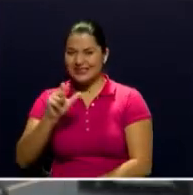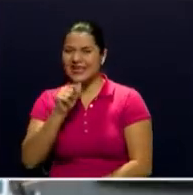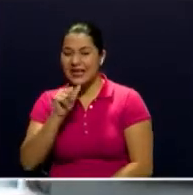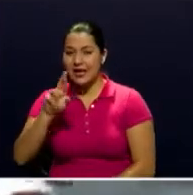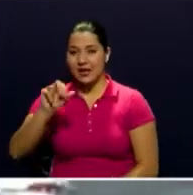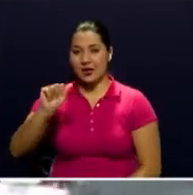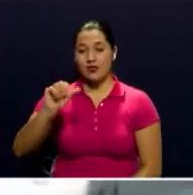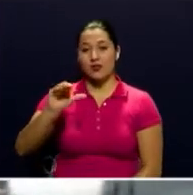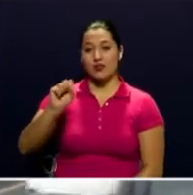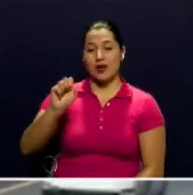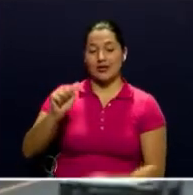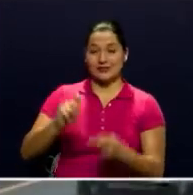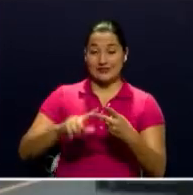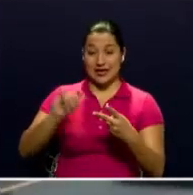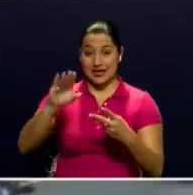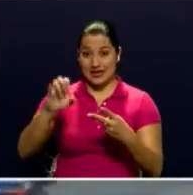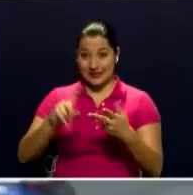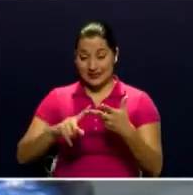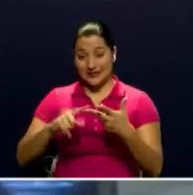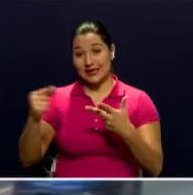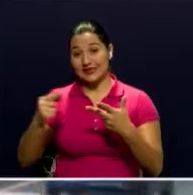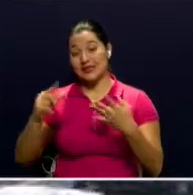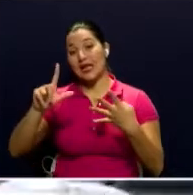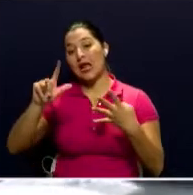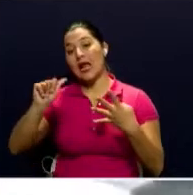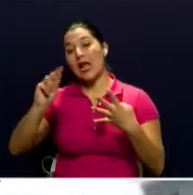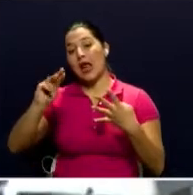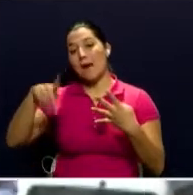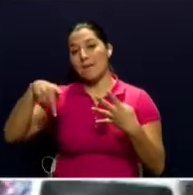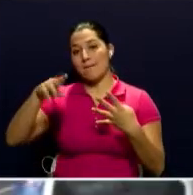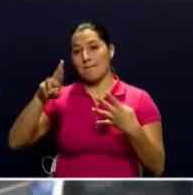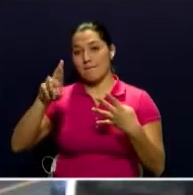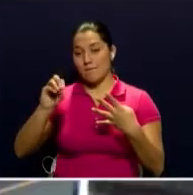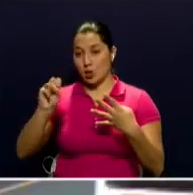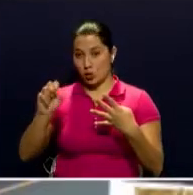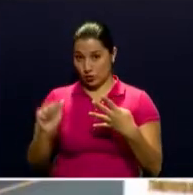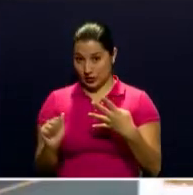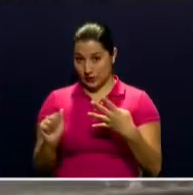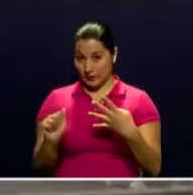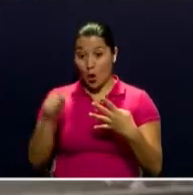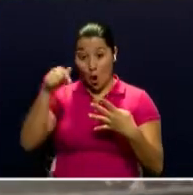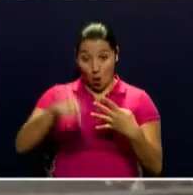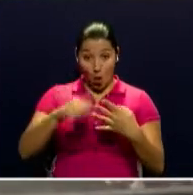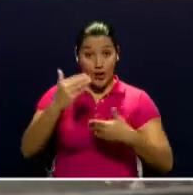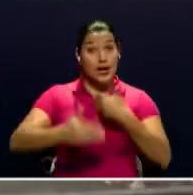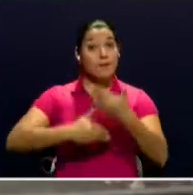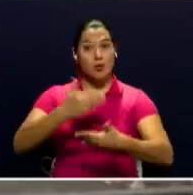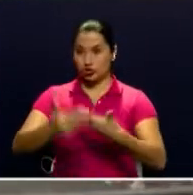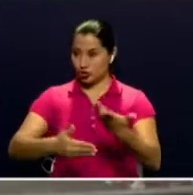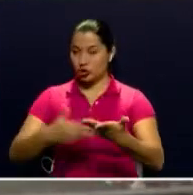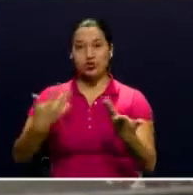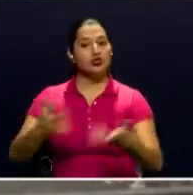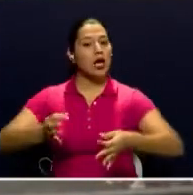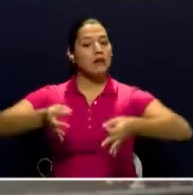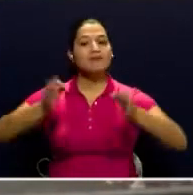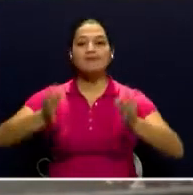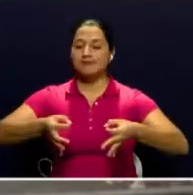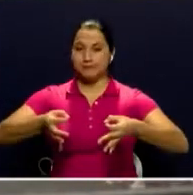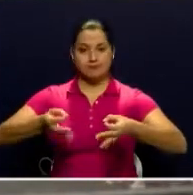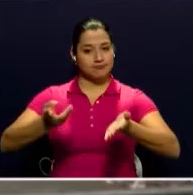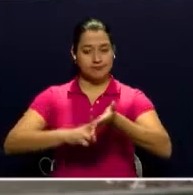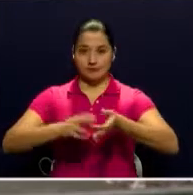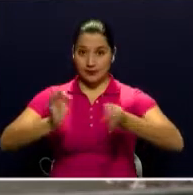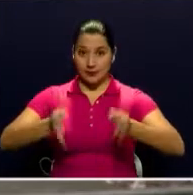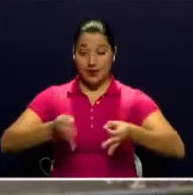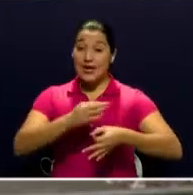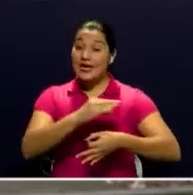Elice, Sensigatso y Lamprosa. El proceso, que hoy queda en firme con la resolución de la Contraloría,